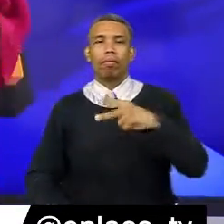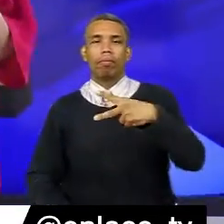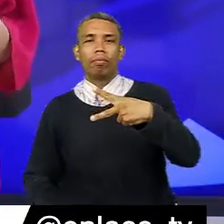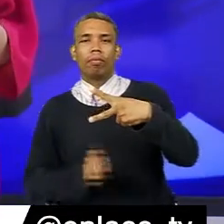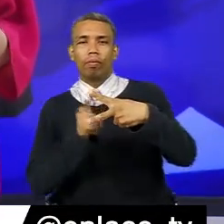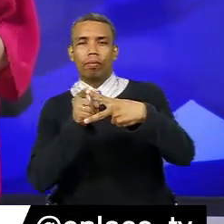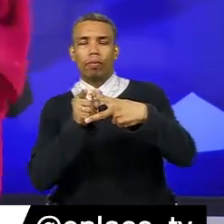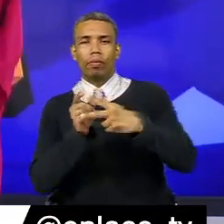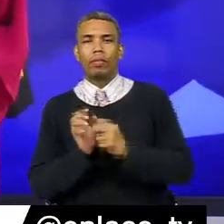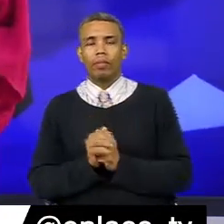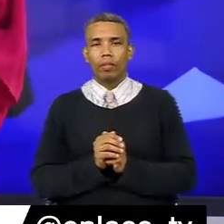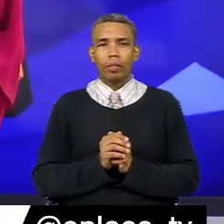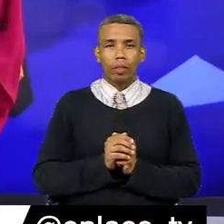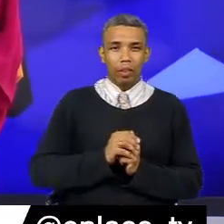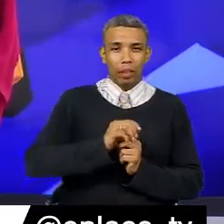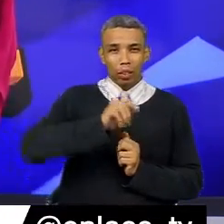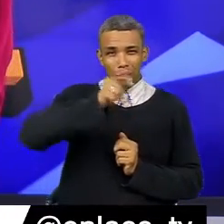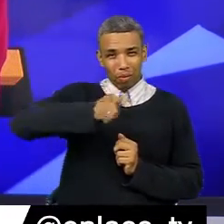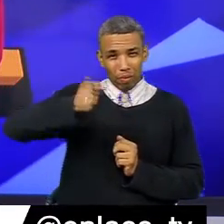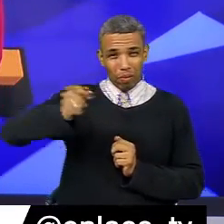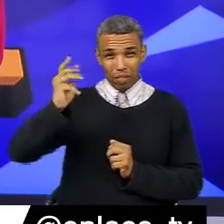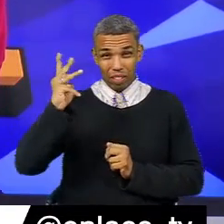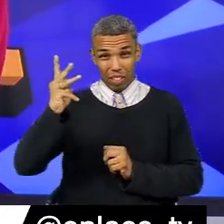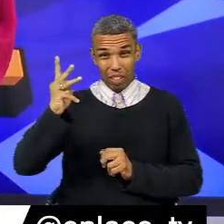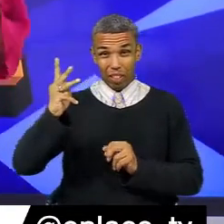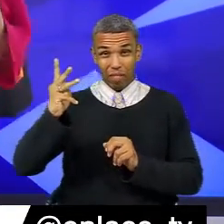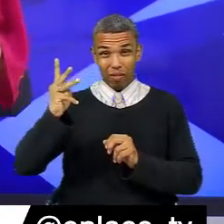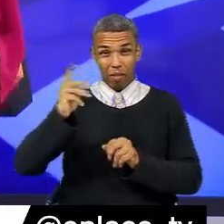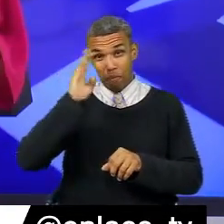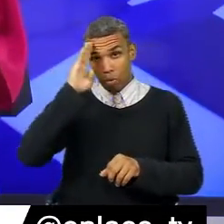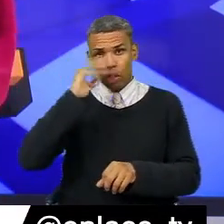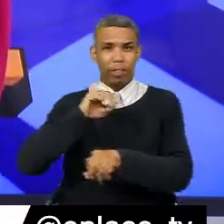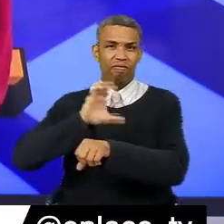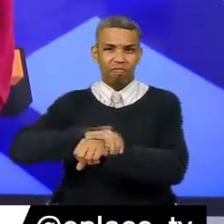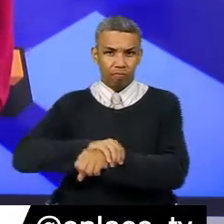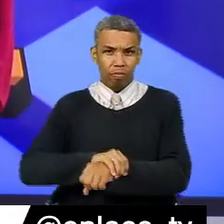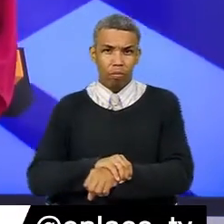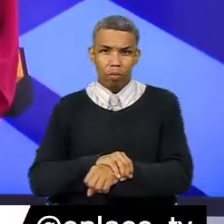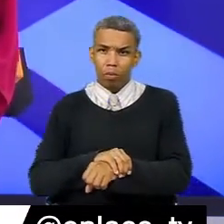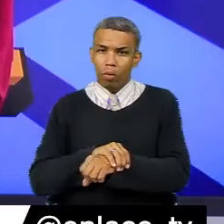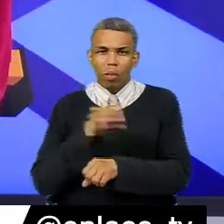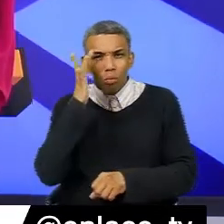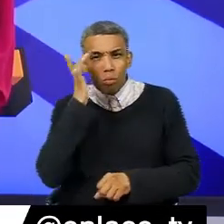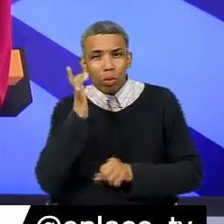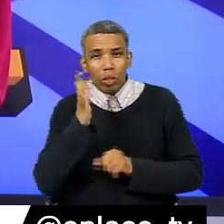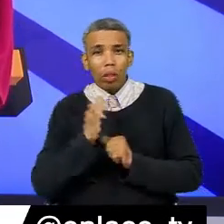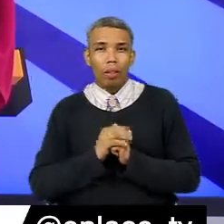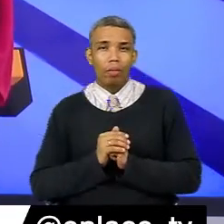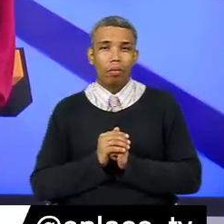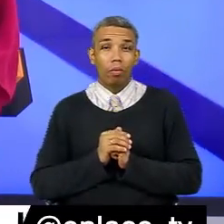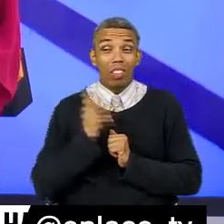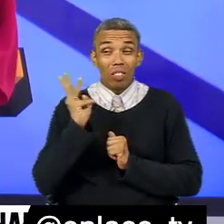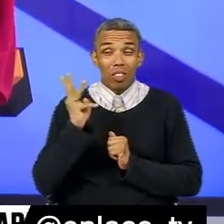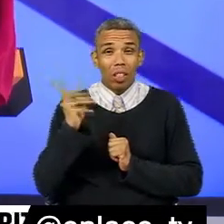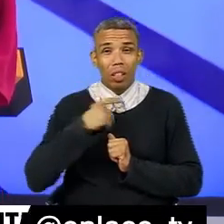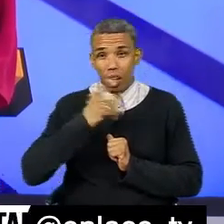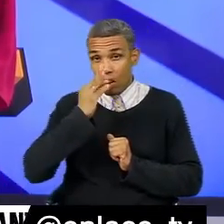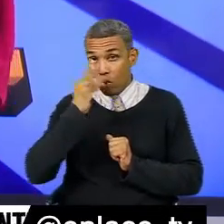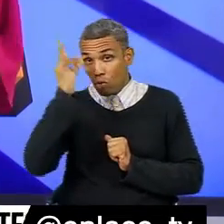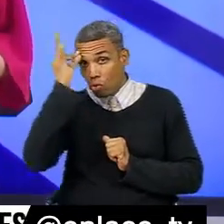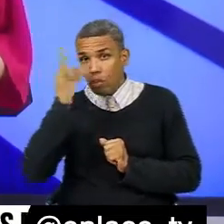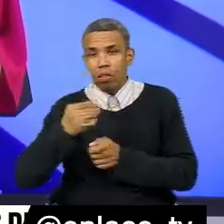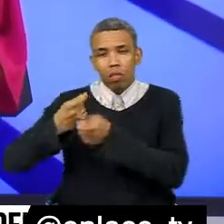Tres personas fueron capturadas por la autoridad de policía. Estas personas son señaladas de ser expendedores de estupefacientes en un